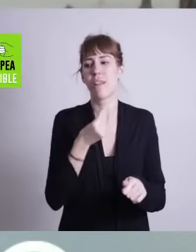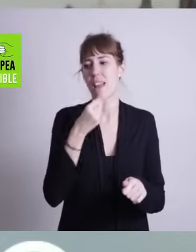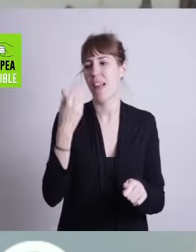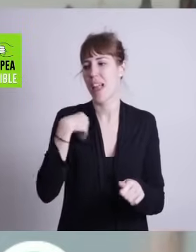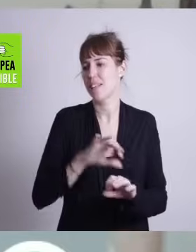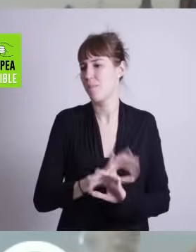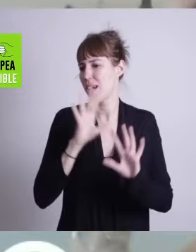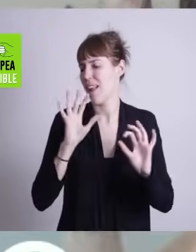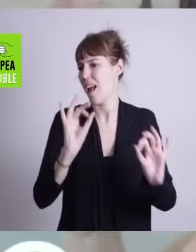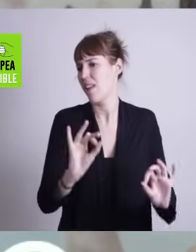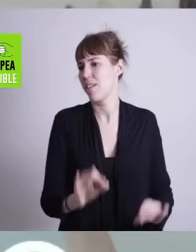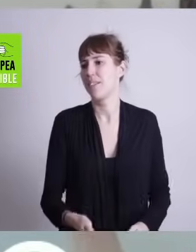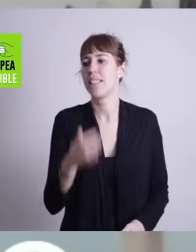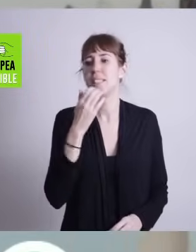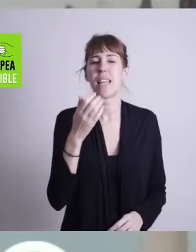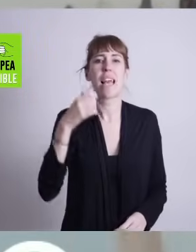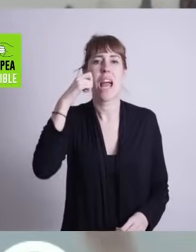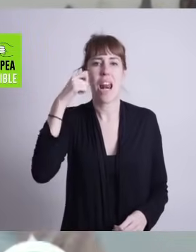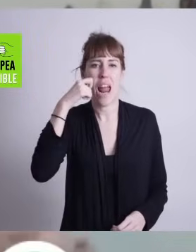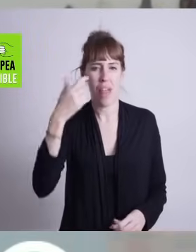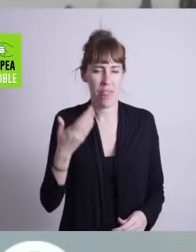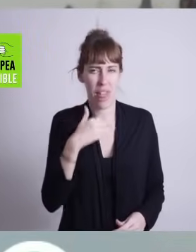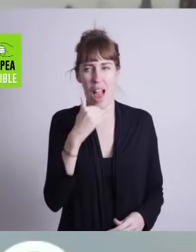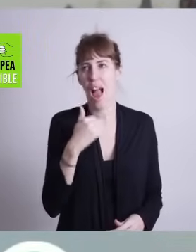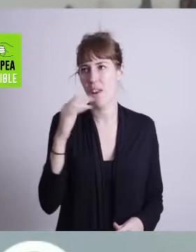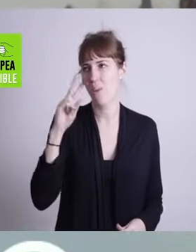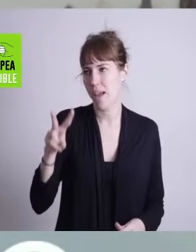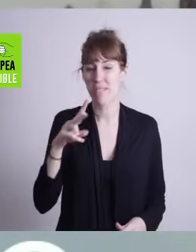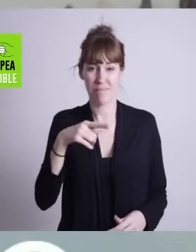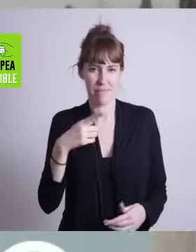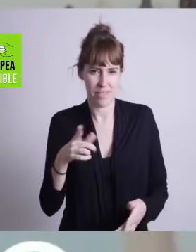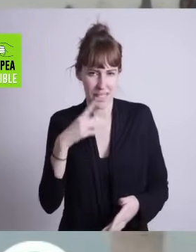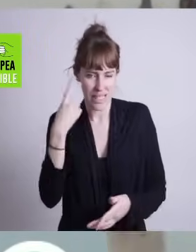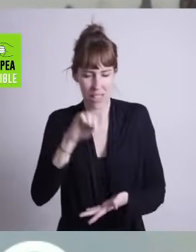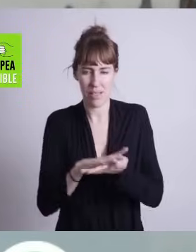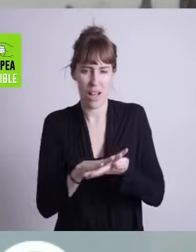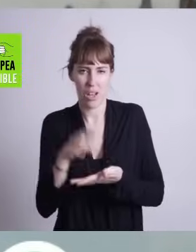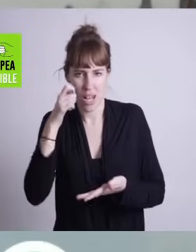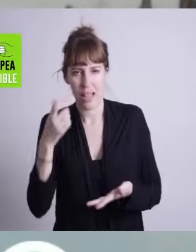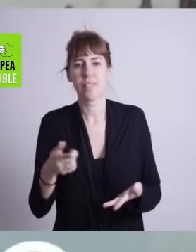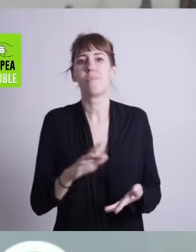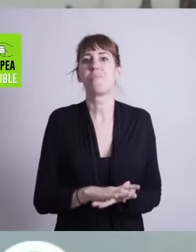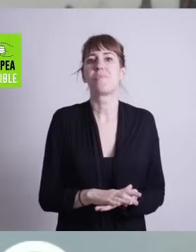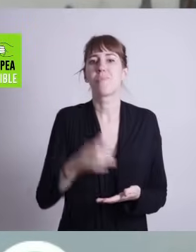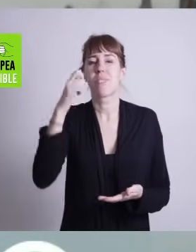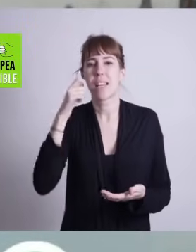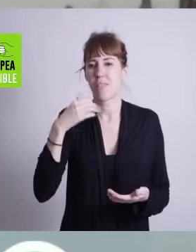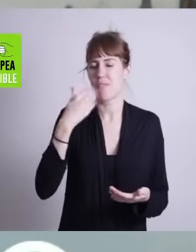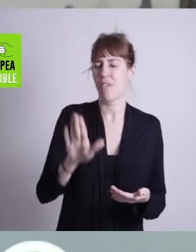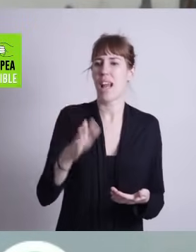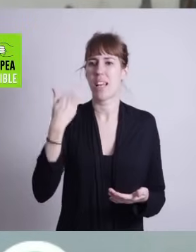Como veo una raza, ahora que estamos hablando tanto de razas extraterrenas, como veamos una raza extraterrena fea, ya es mala.